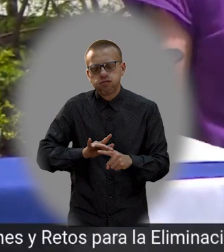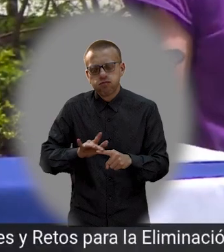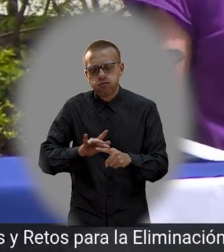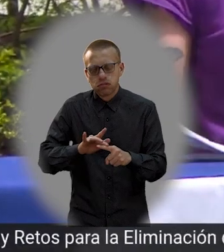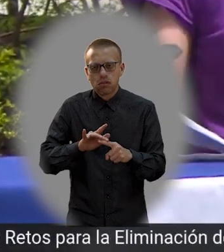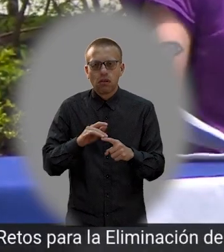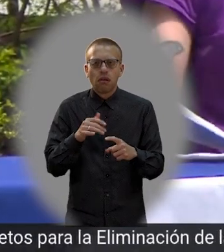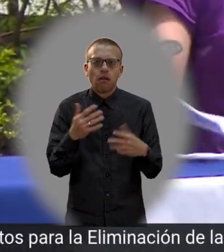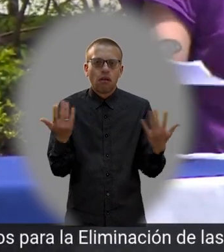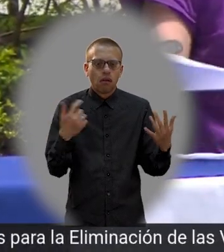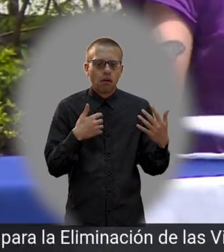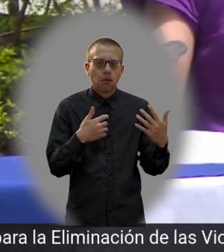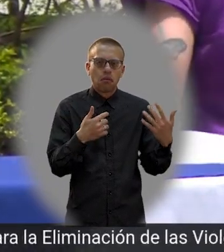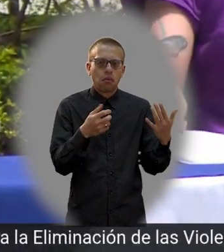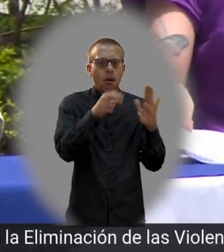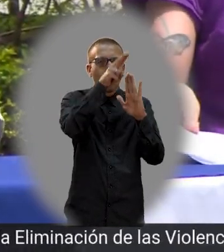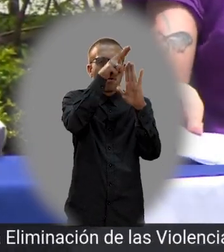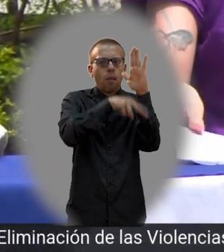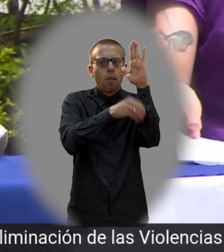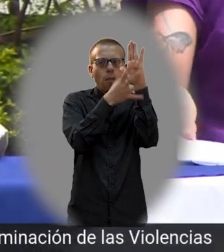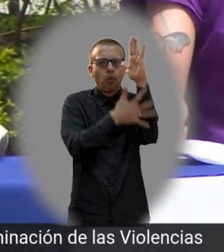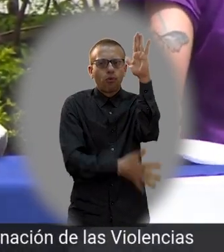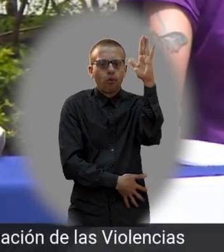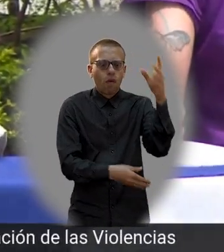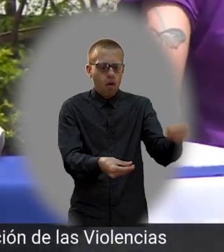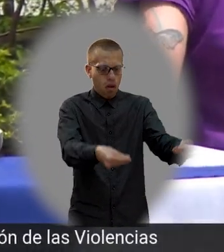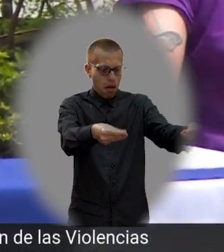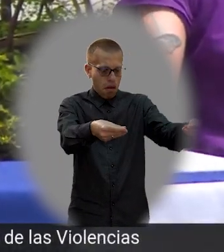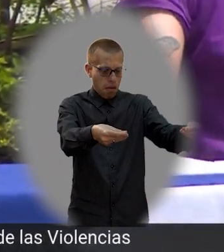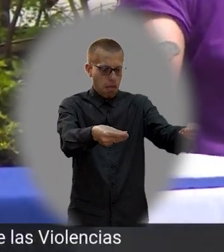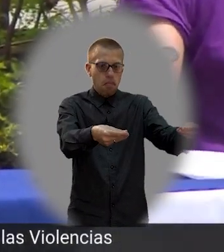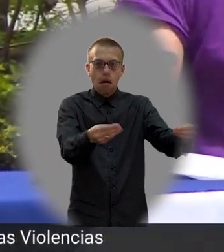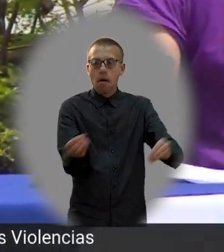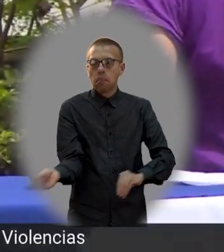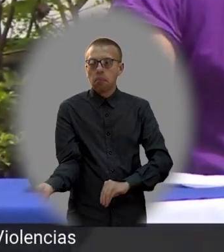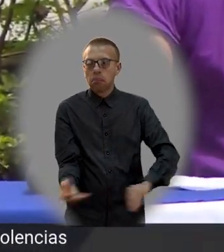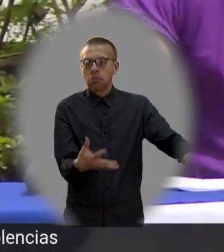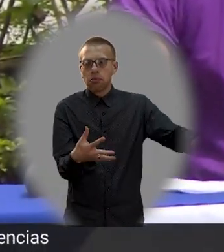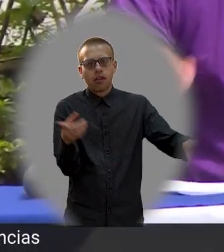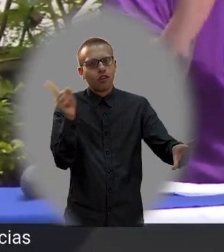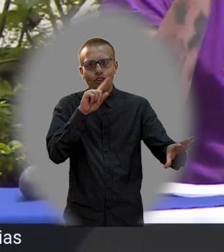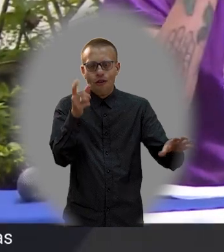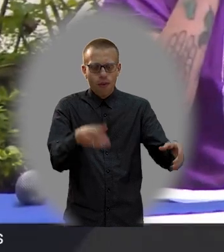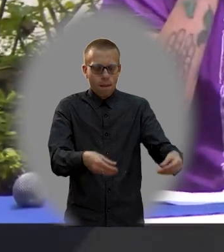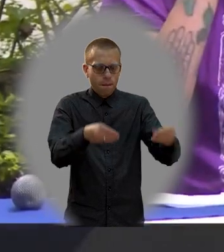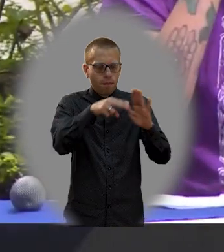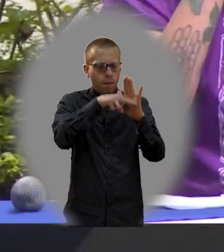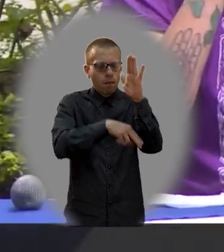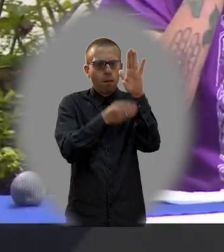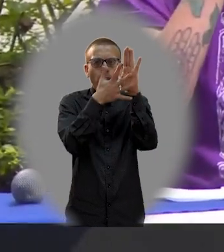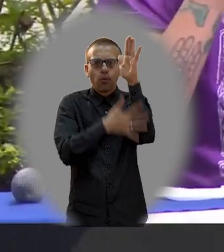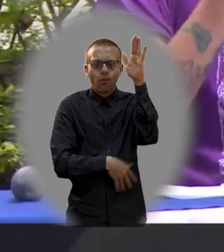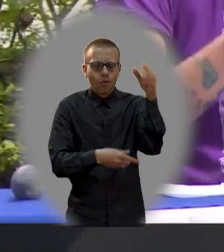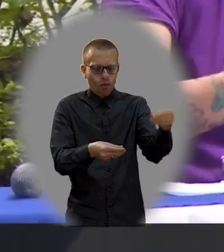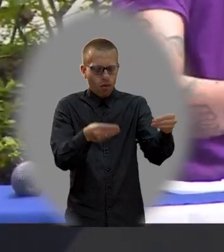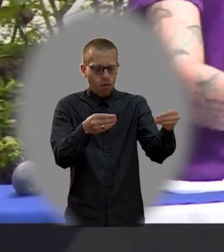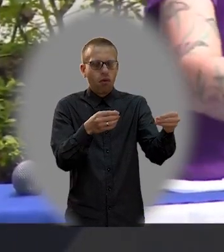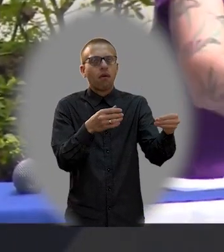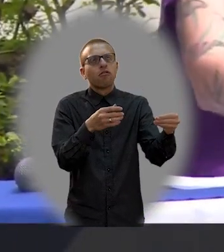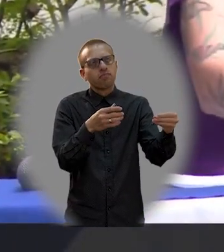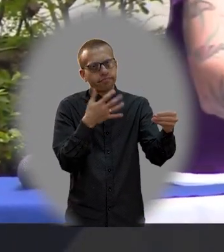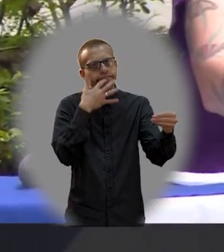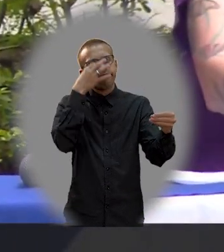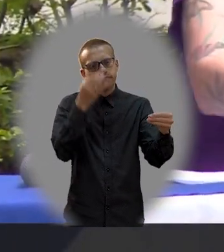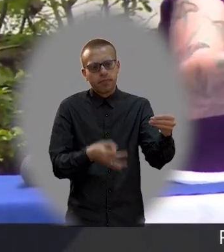al primer territorio, que es nuestro cuerpo. Es lo primero que quisiera celebrar y felicitarles por esta iniciativa.